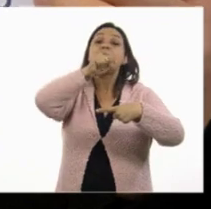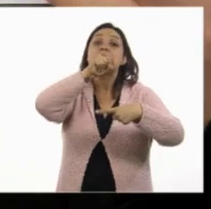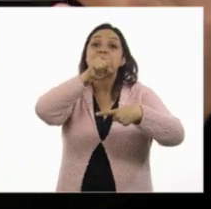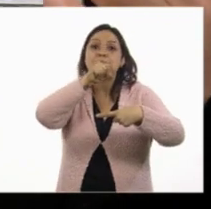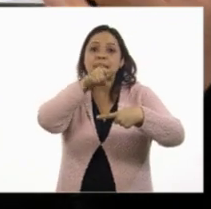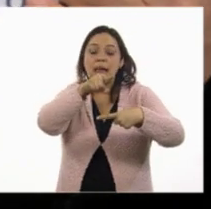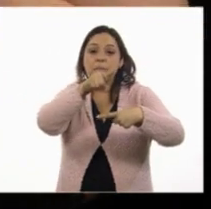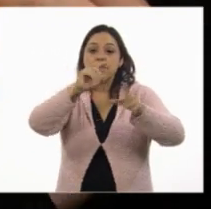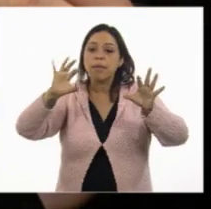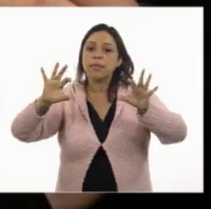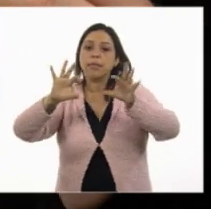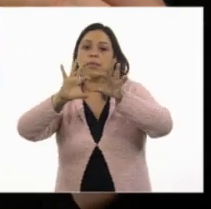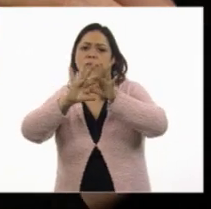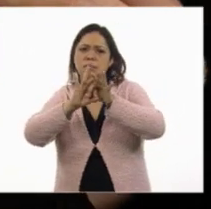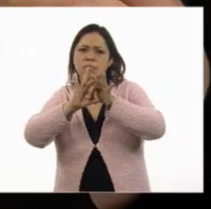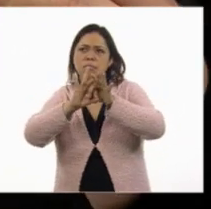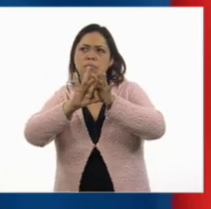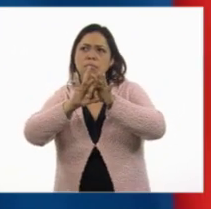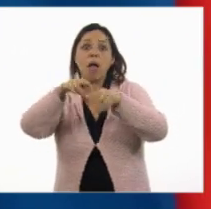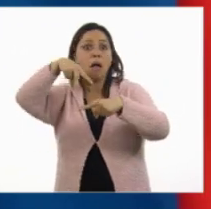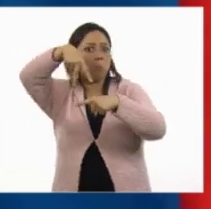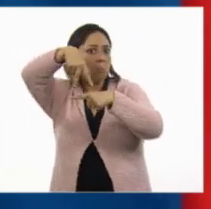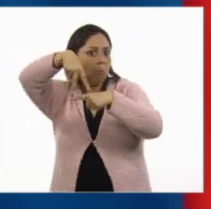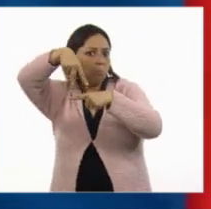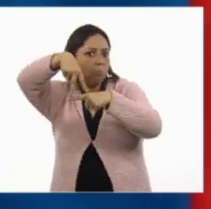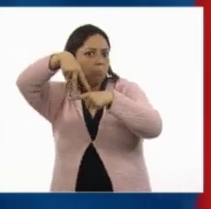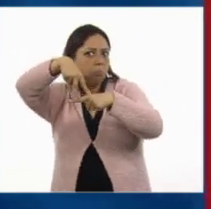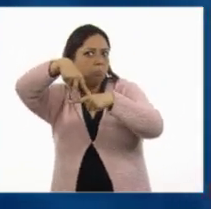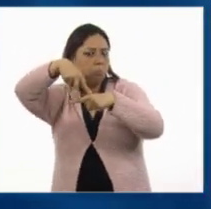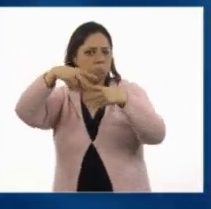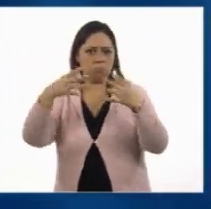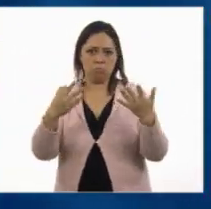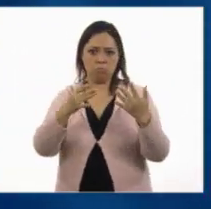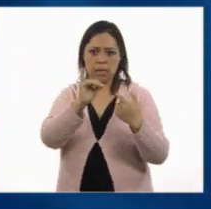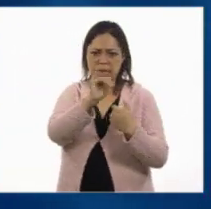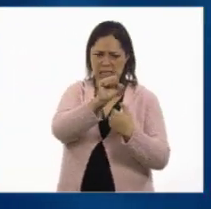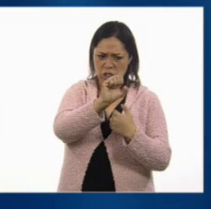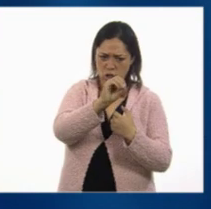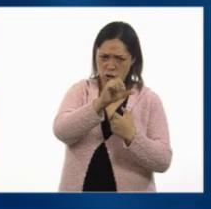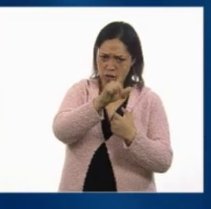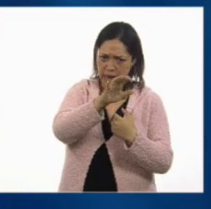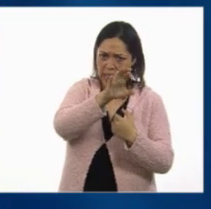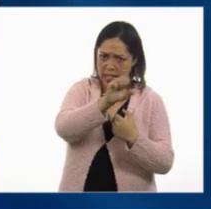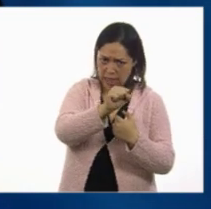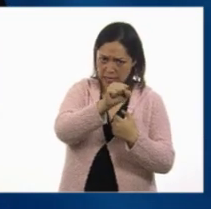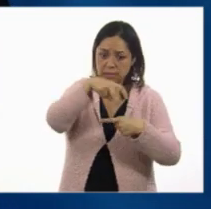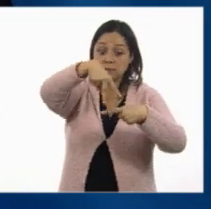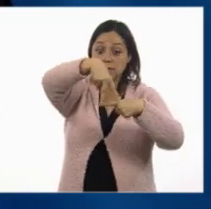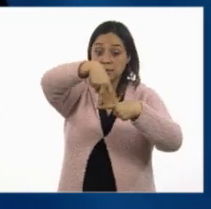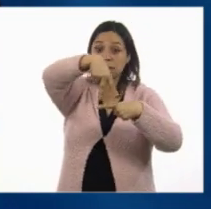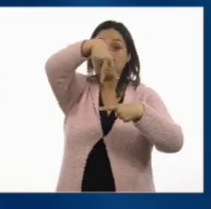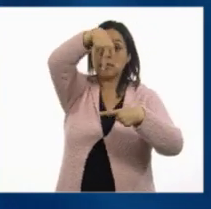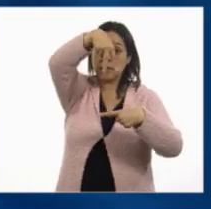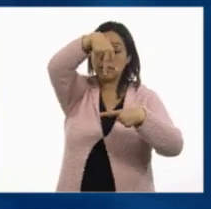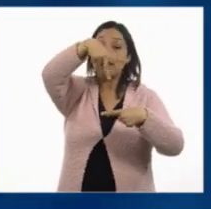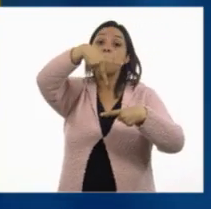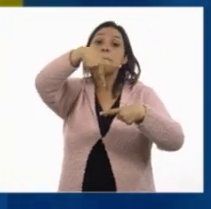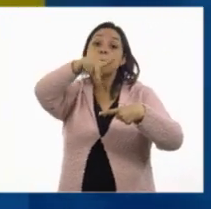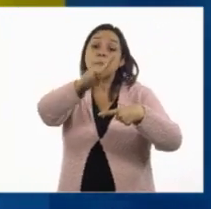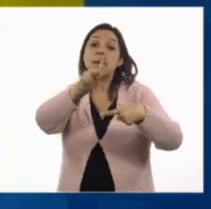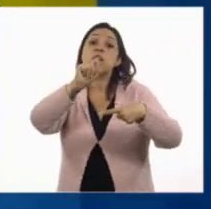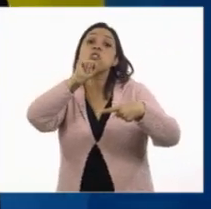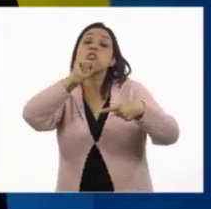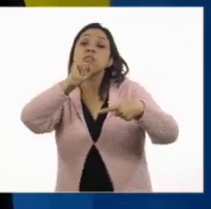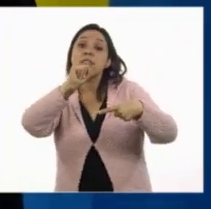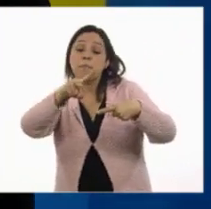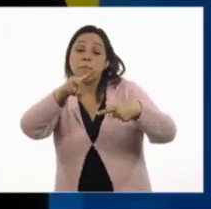triángulo equilátero. O sea, es un triángulo isósceles que tiene dos lados iguales, pero ¿cuál de esos también tiene